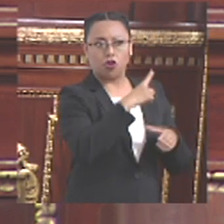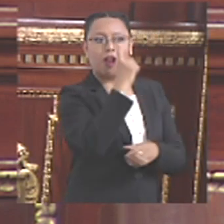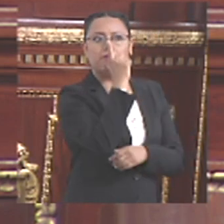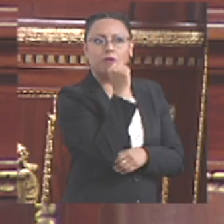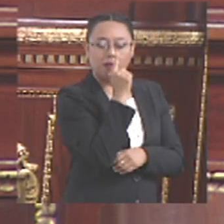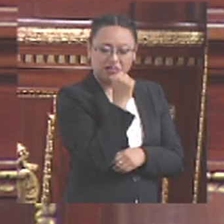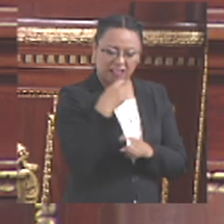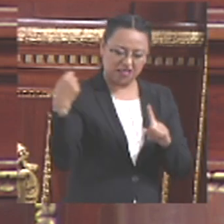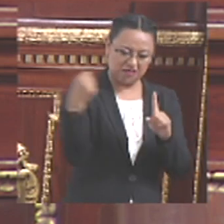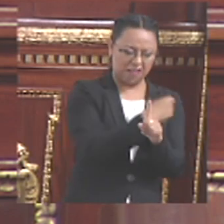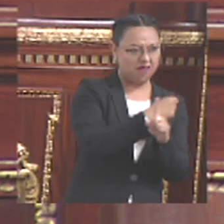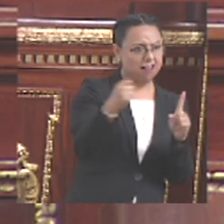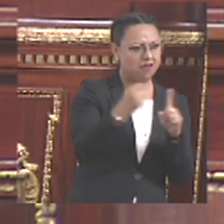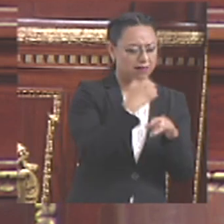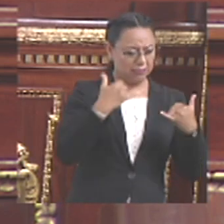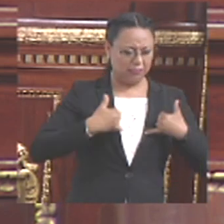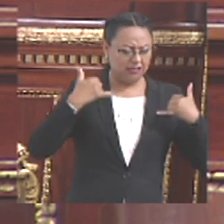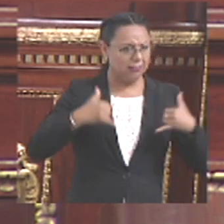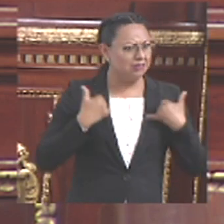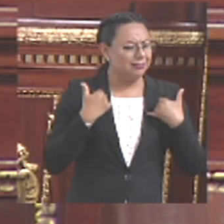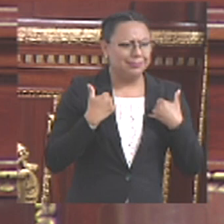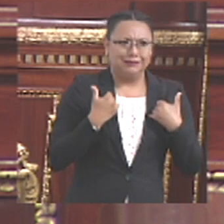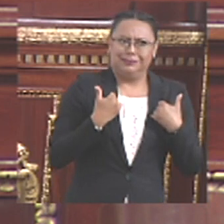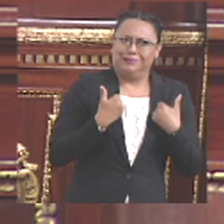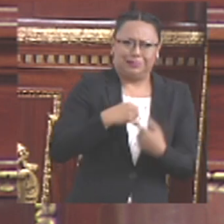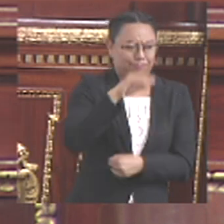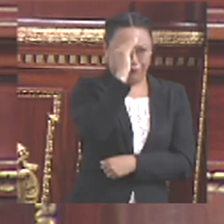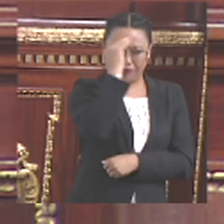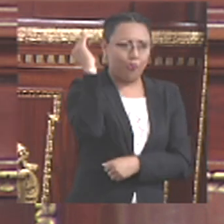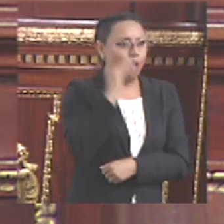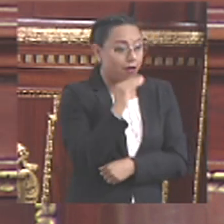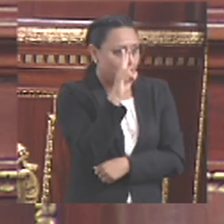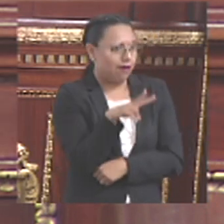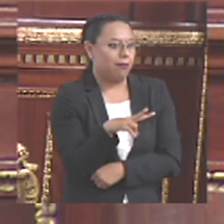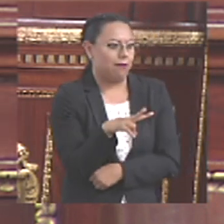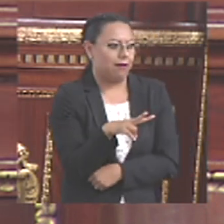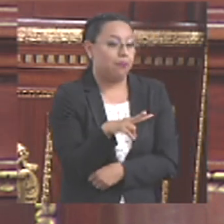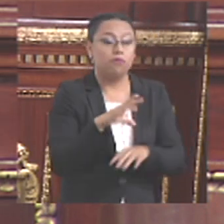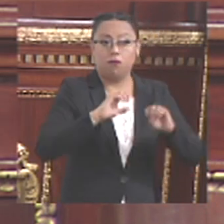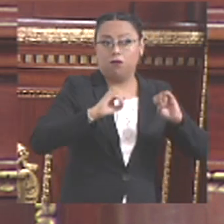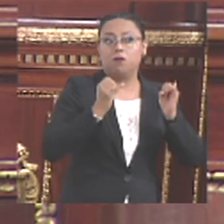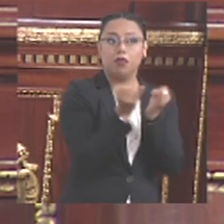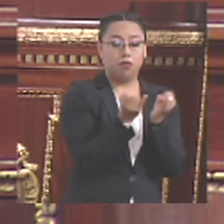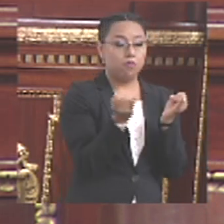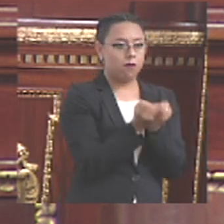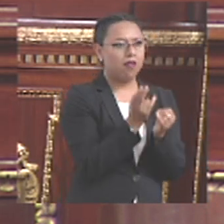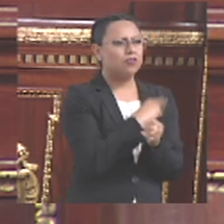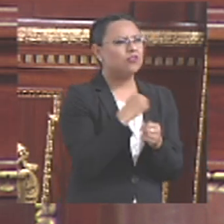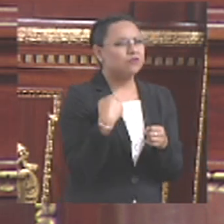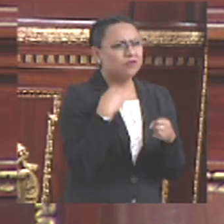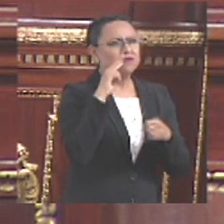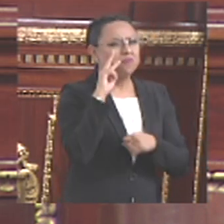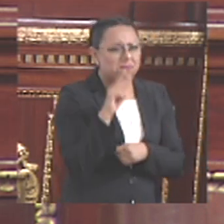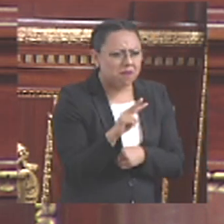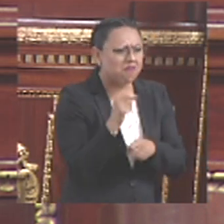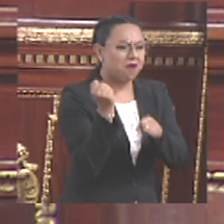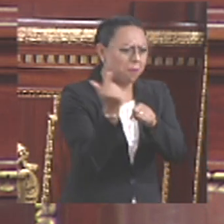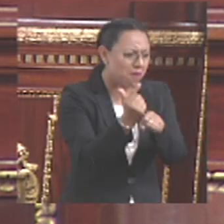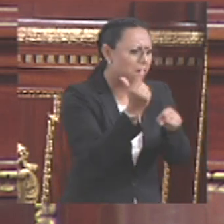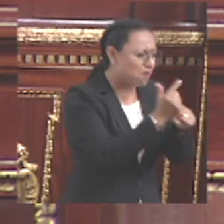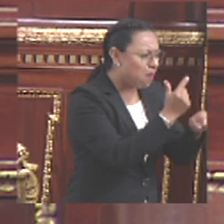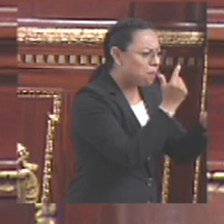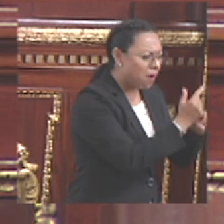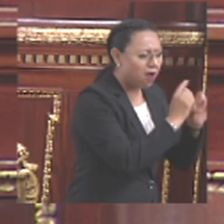jóvenes de manera desproporcionada. O de igual manera en muchos fenómenos donde estamos